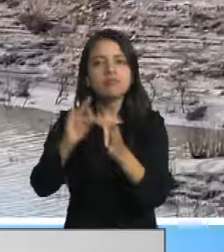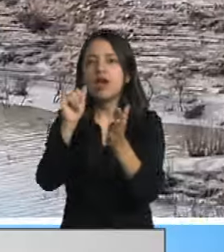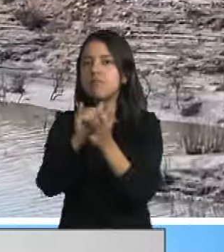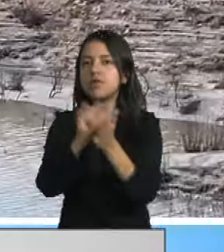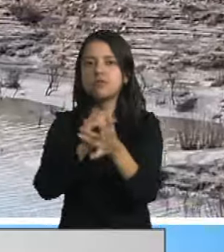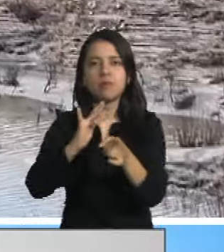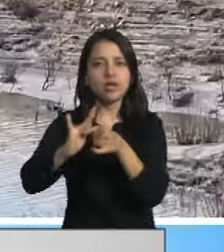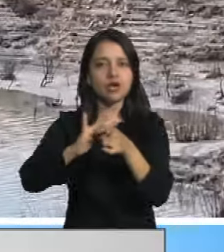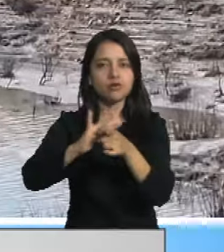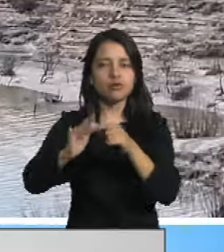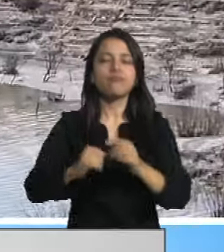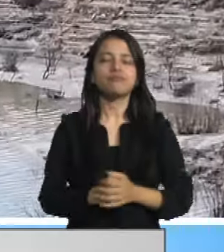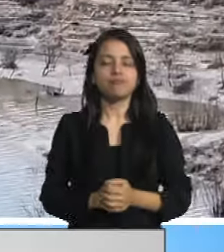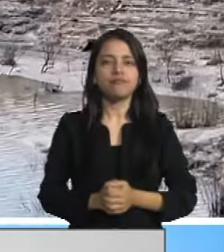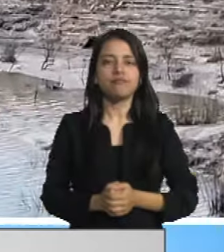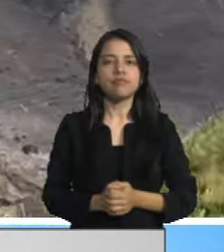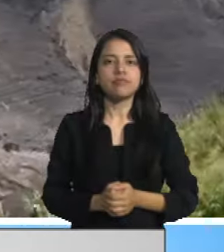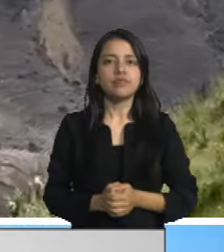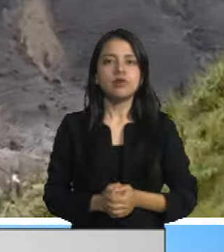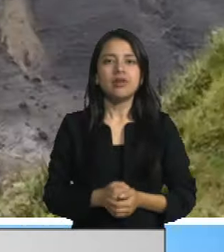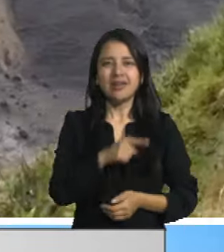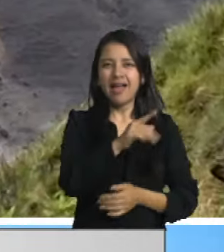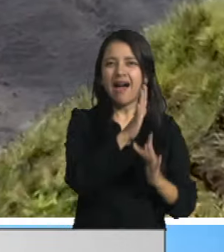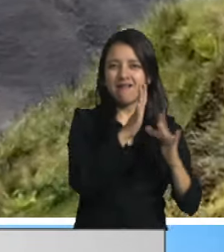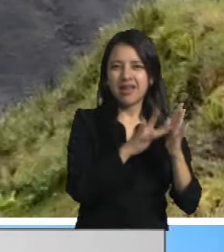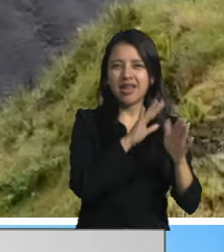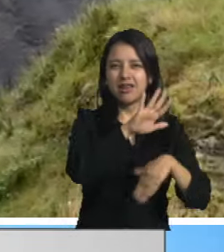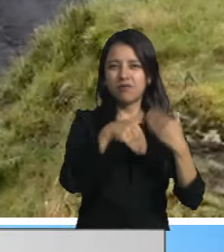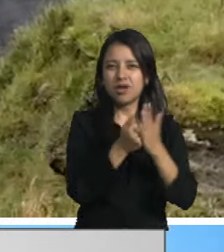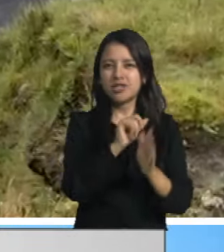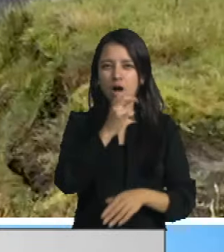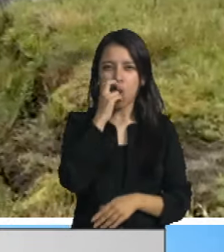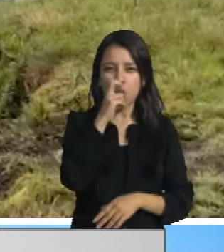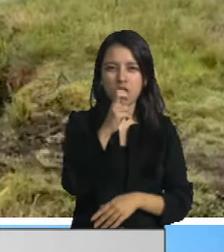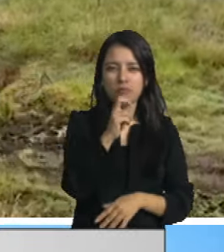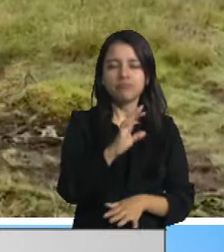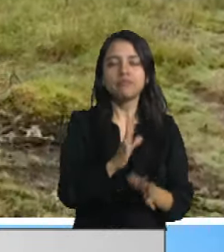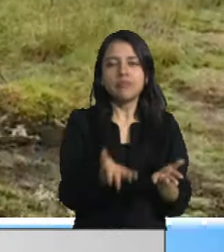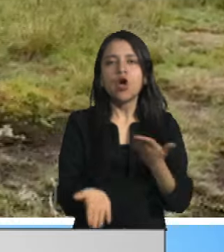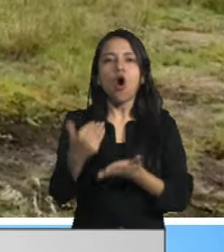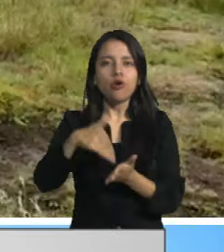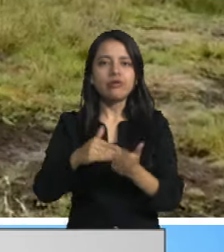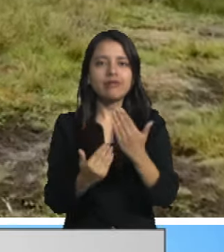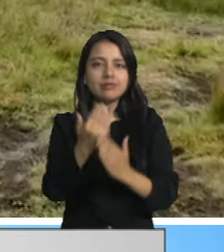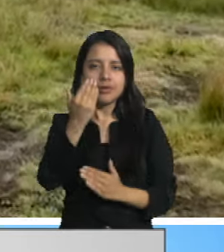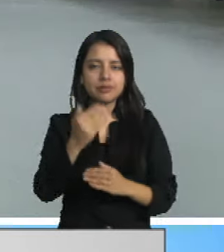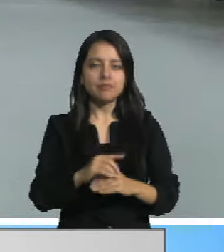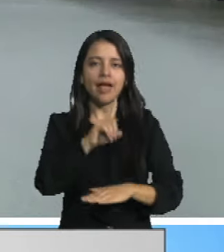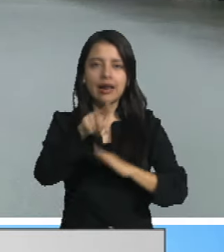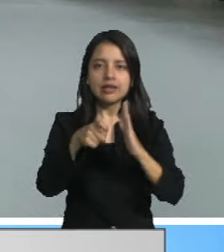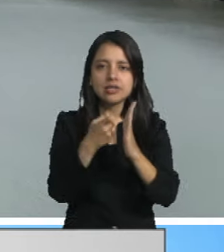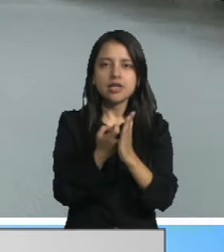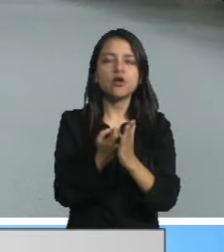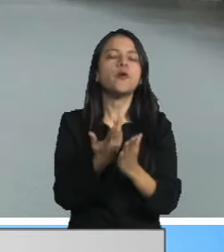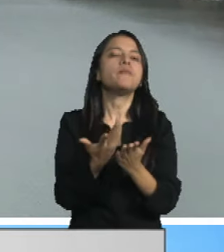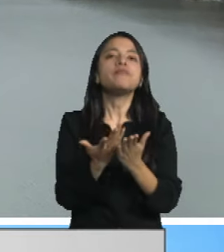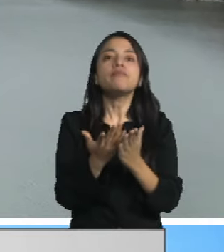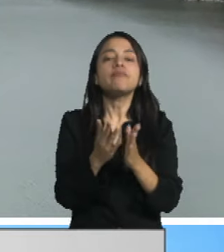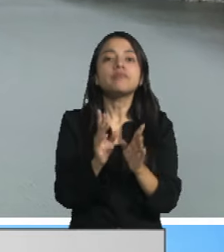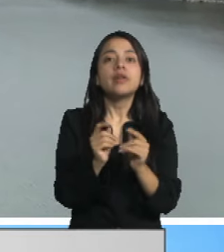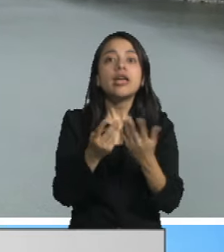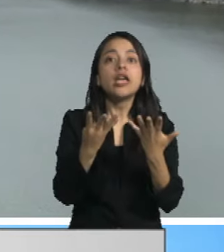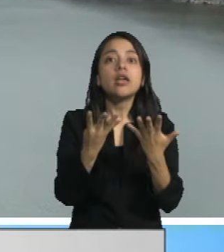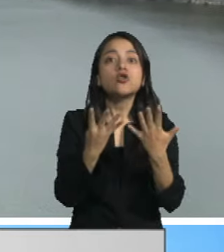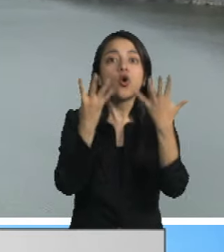que teníamos desde abril y que terminó en junio de este año. Esto significa que los turnos para cada zona